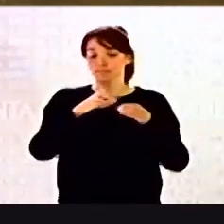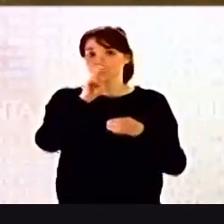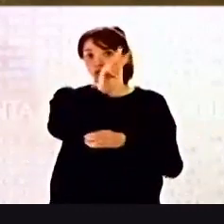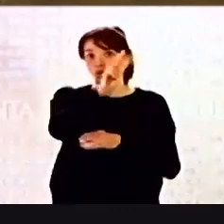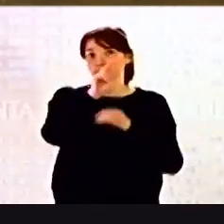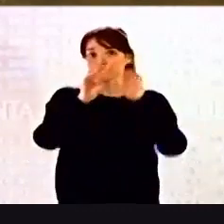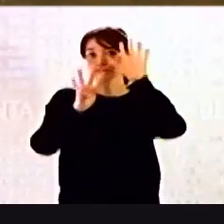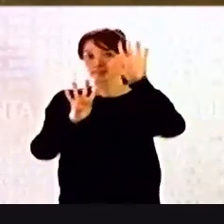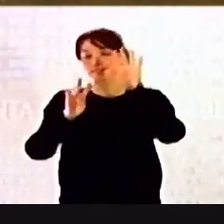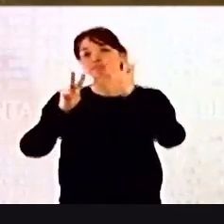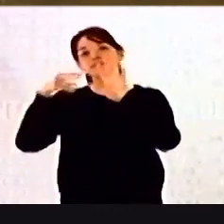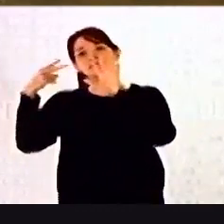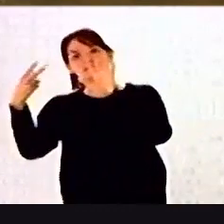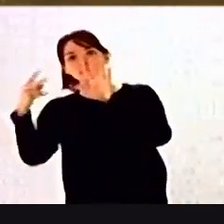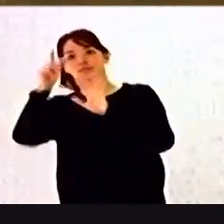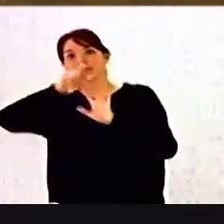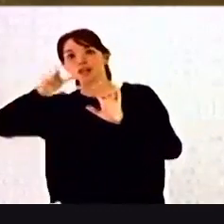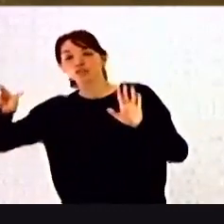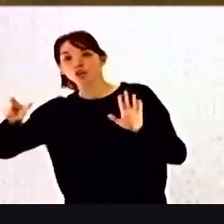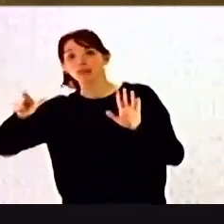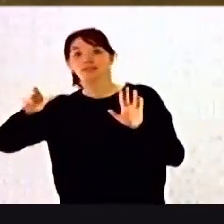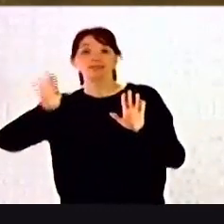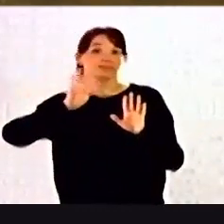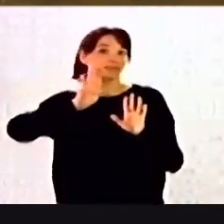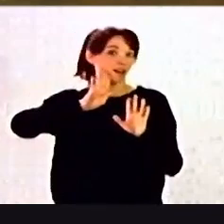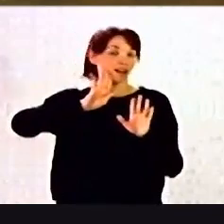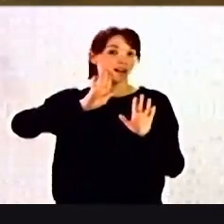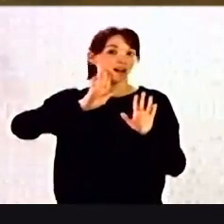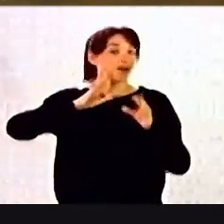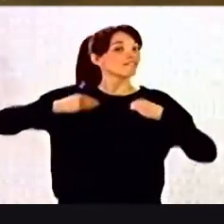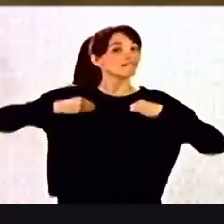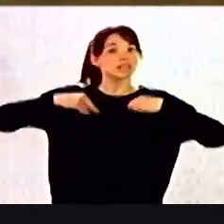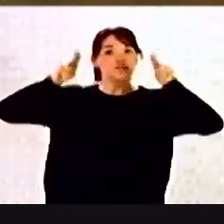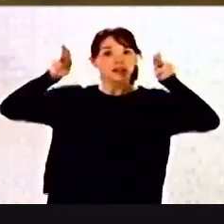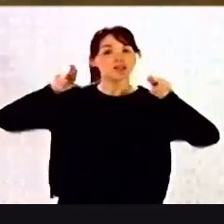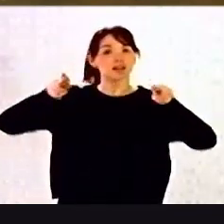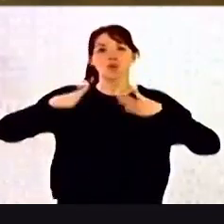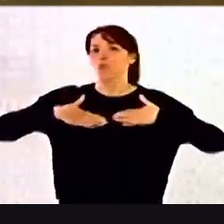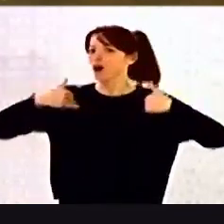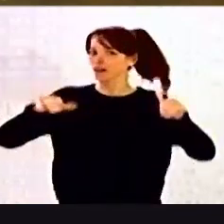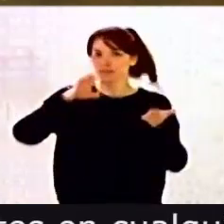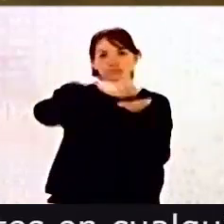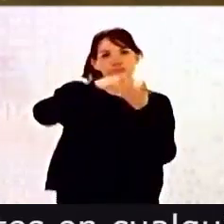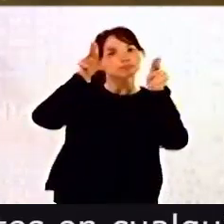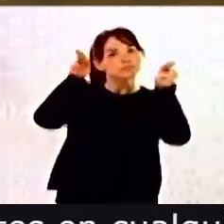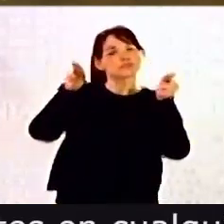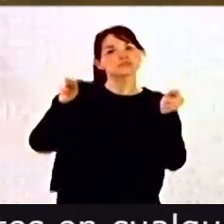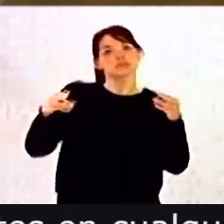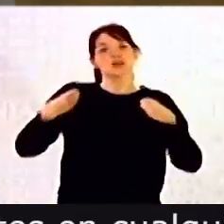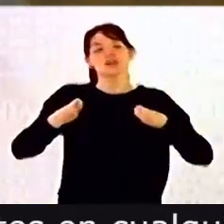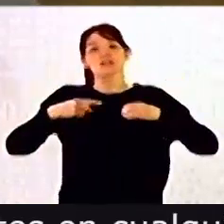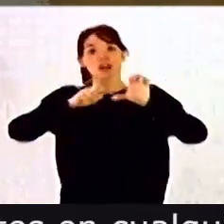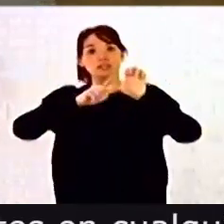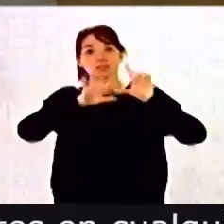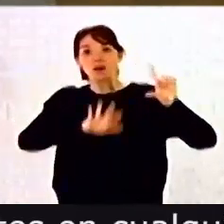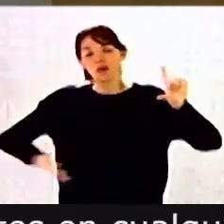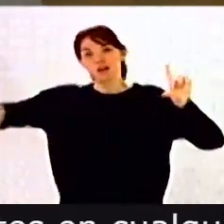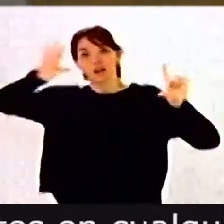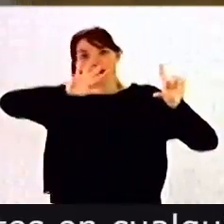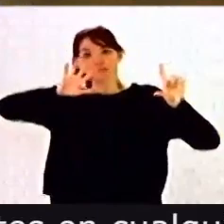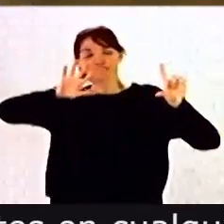297 personas que eran residentes en cualquiera de las residencias de nuestra comunidad autónoma